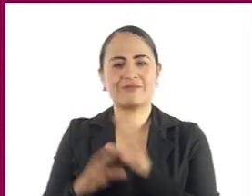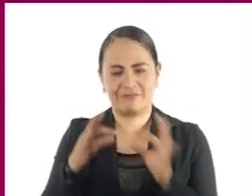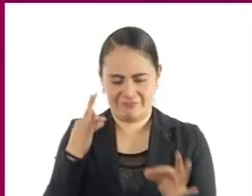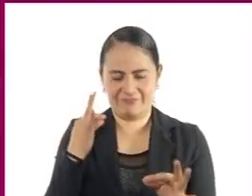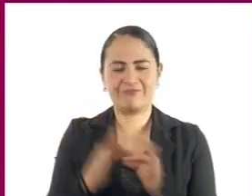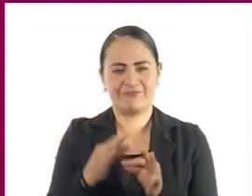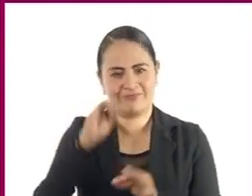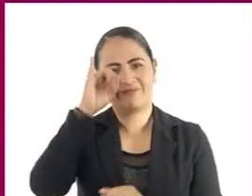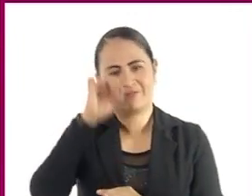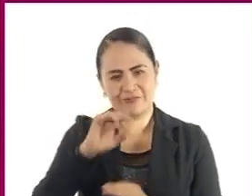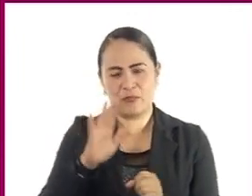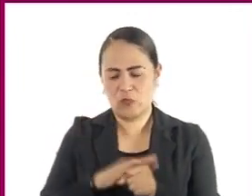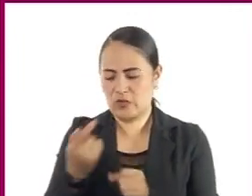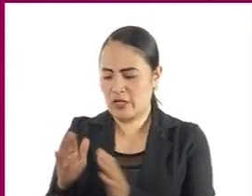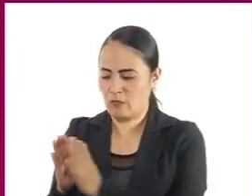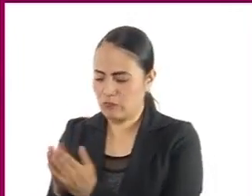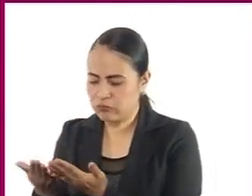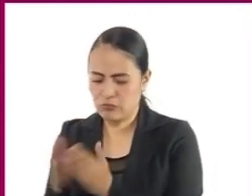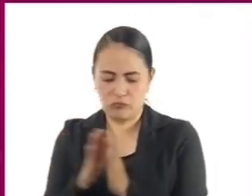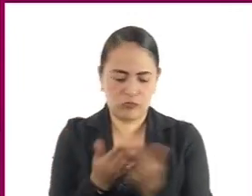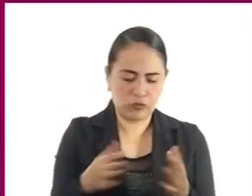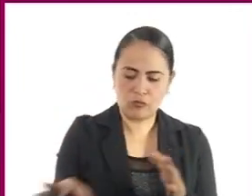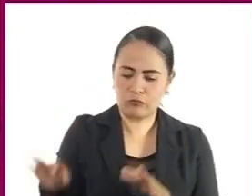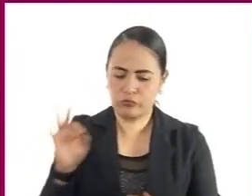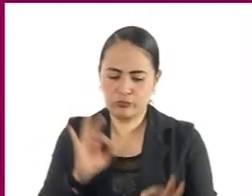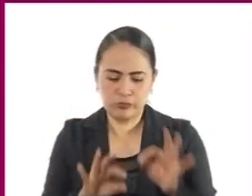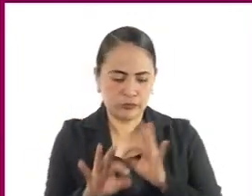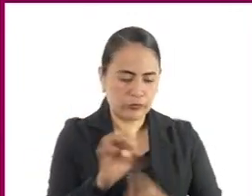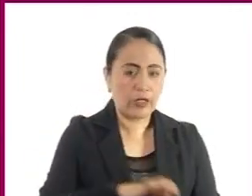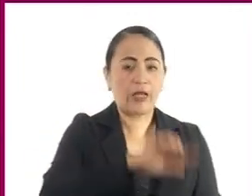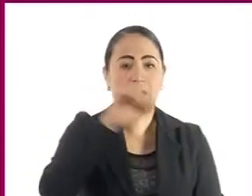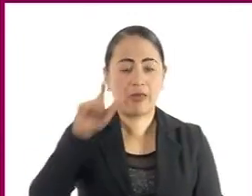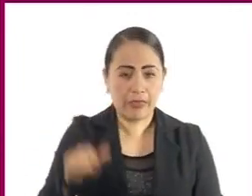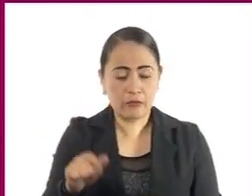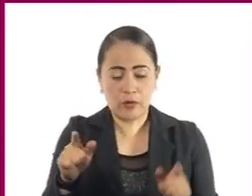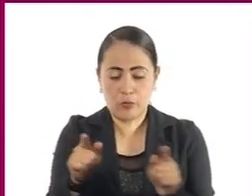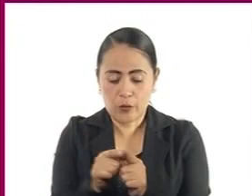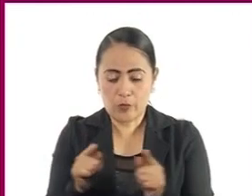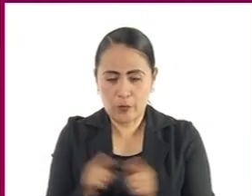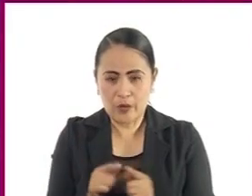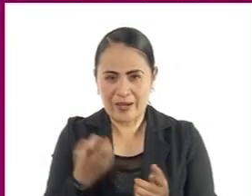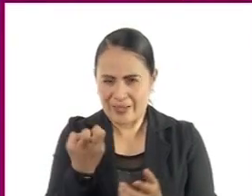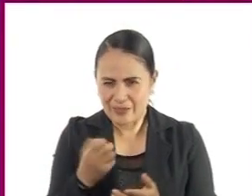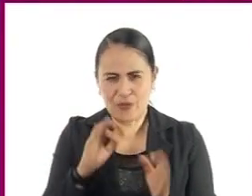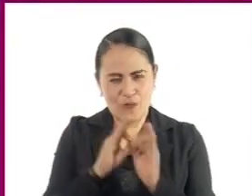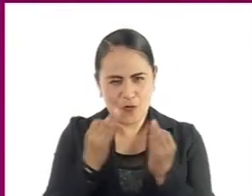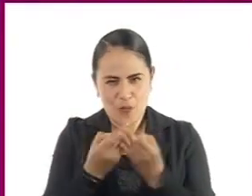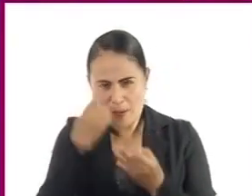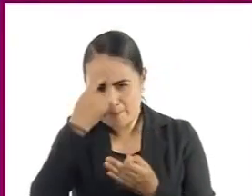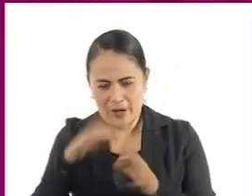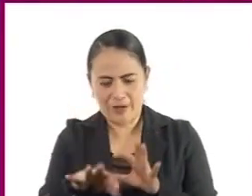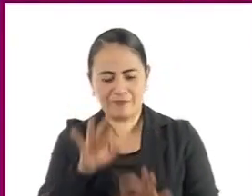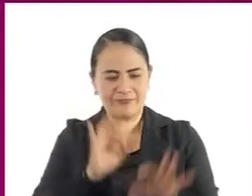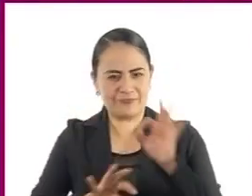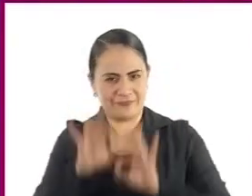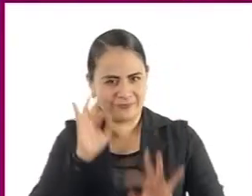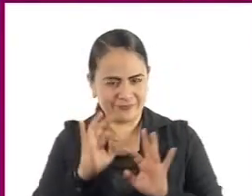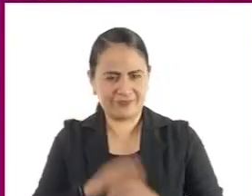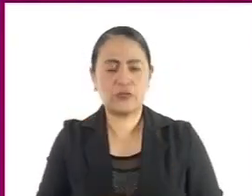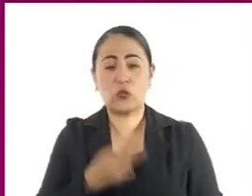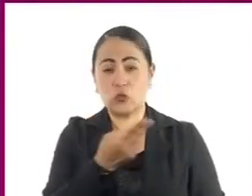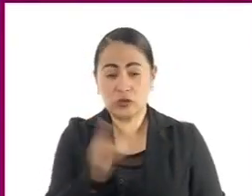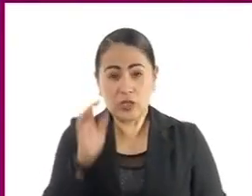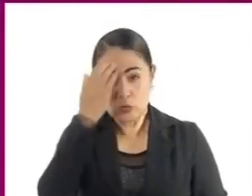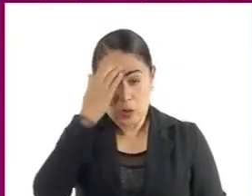pues al seleccionar textos para resumir, hemos diseñado una estrategia de selección. Para conocer más,